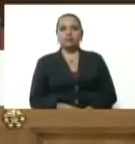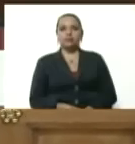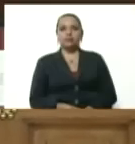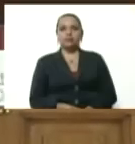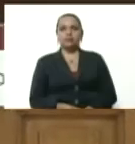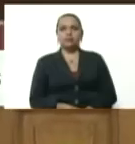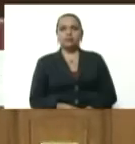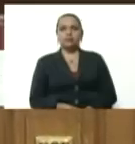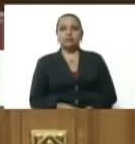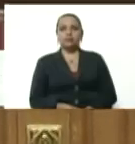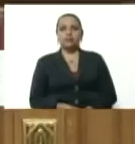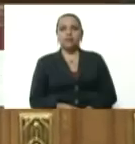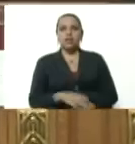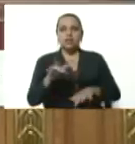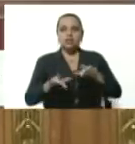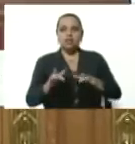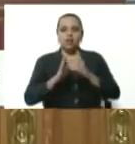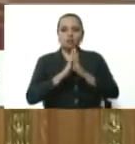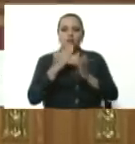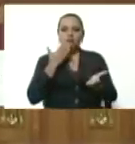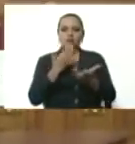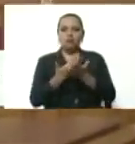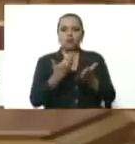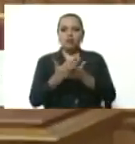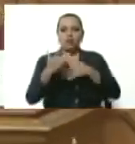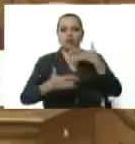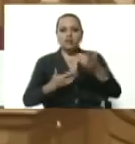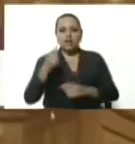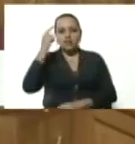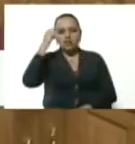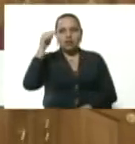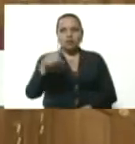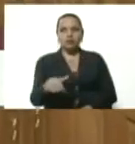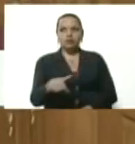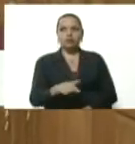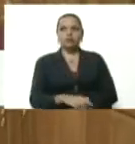Ciudadano secretario, por favor, la propuesta del orden del día.